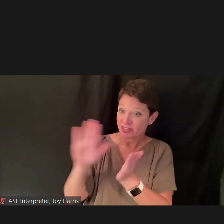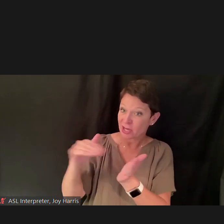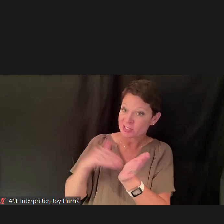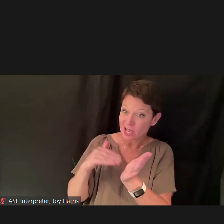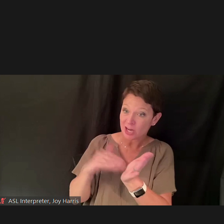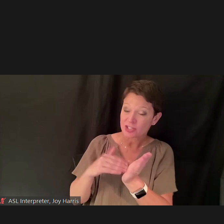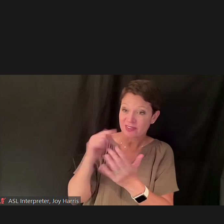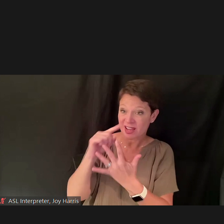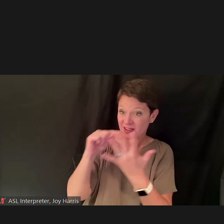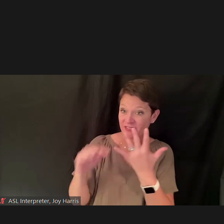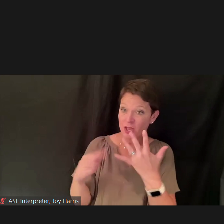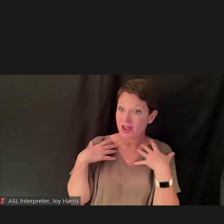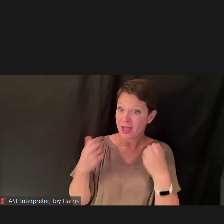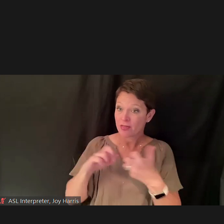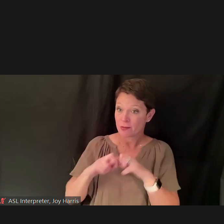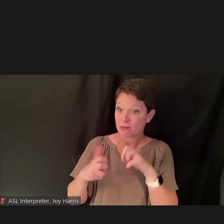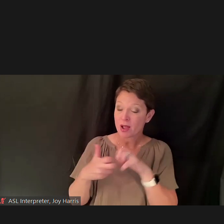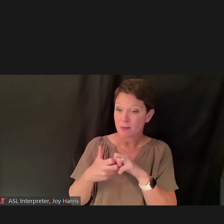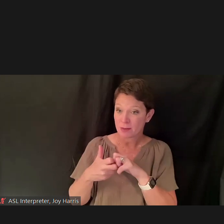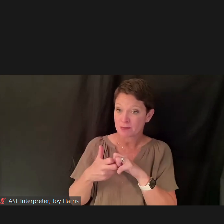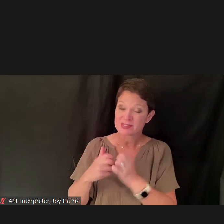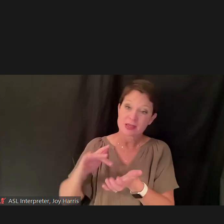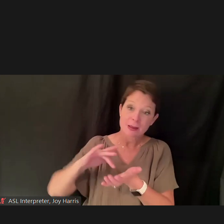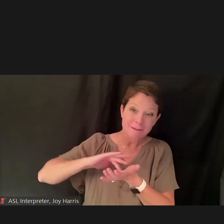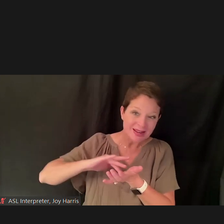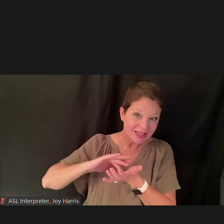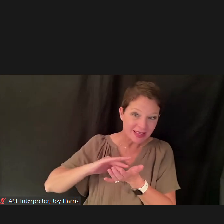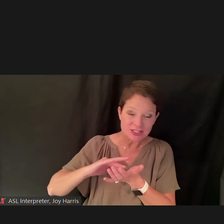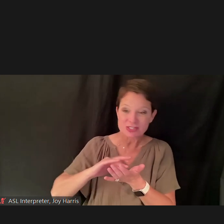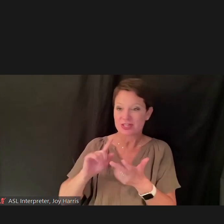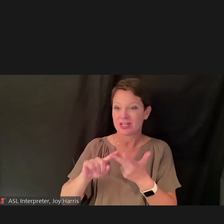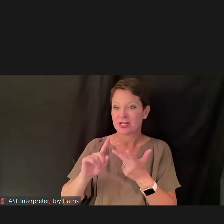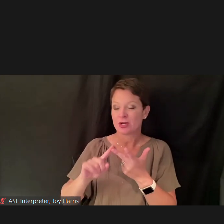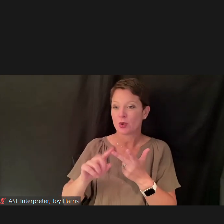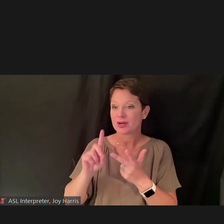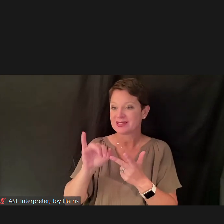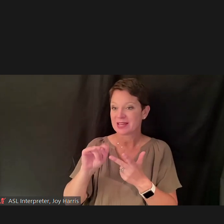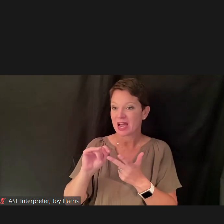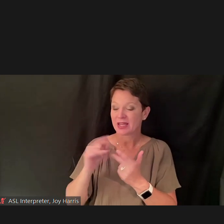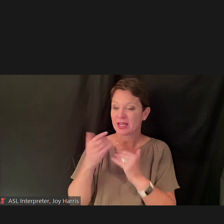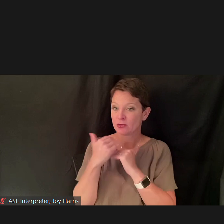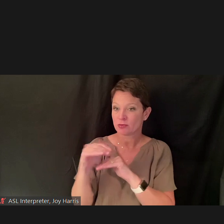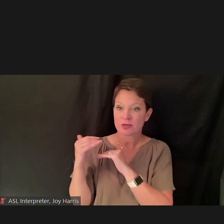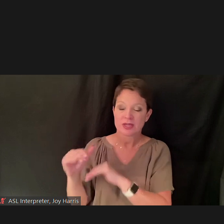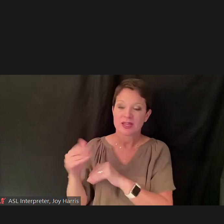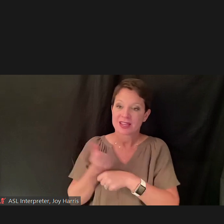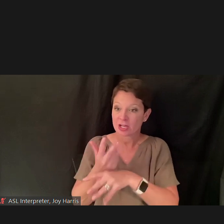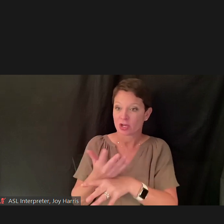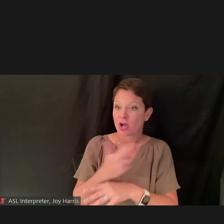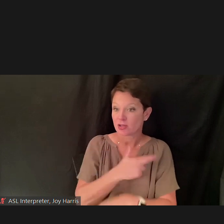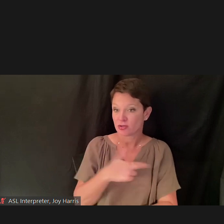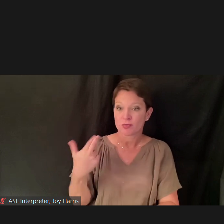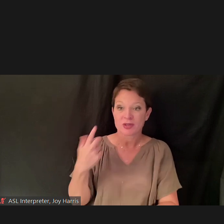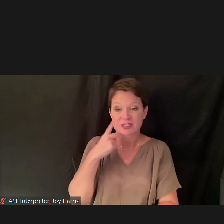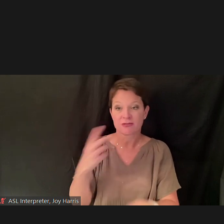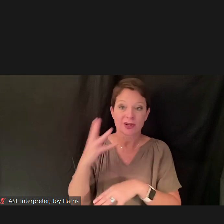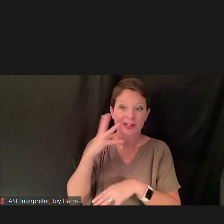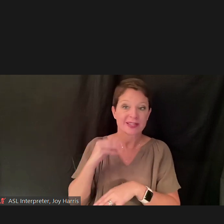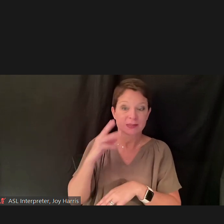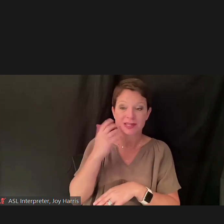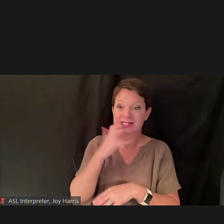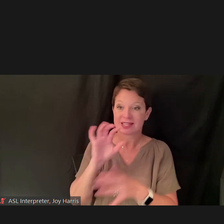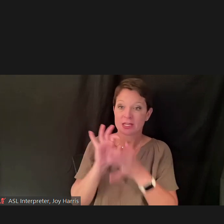Le pedimos a su proveedor que consulte su proveedor de salud.